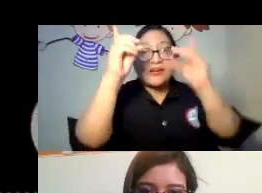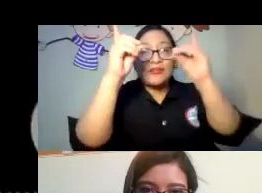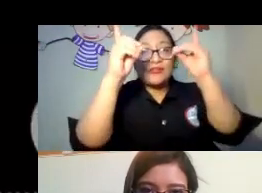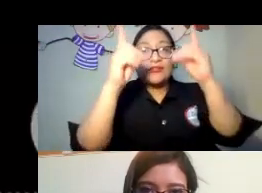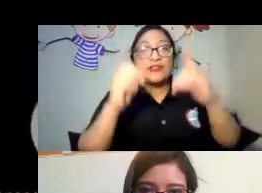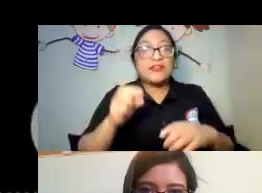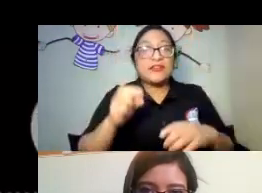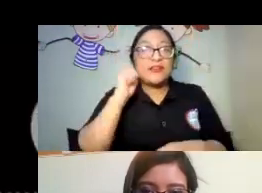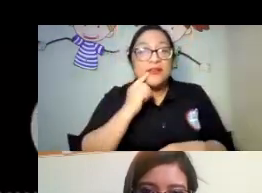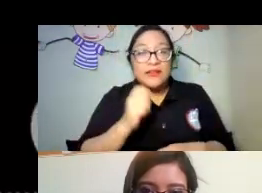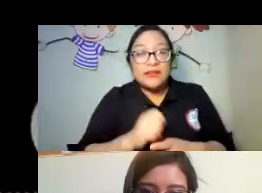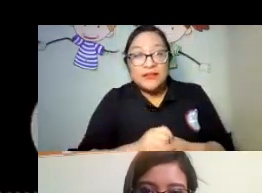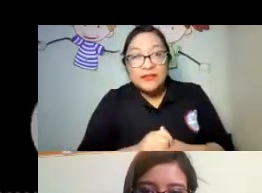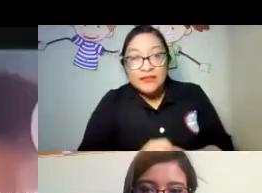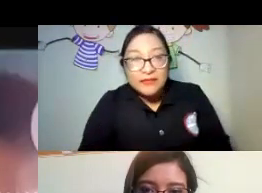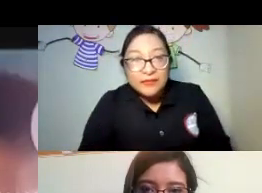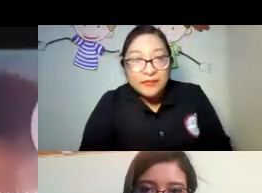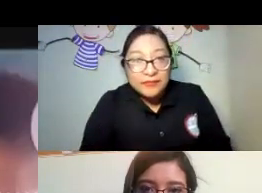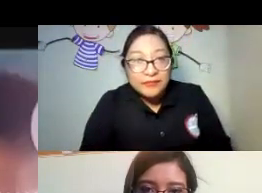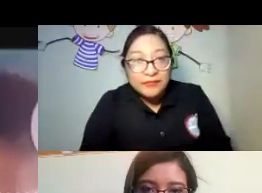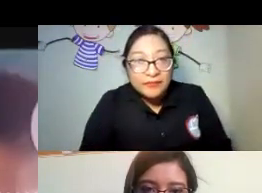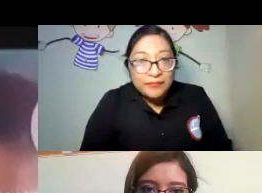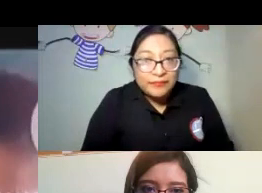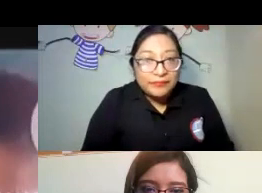comité, lo han hecho con diferentes materiales.